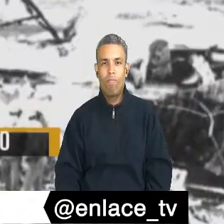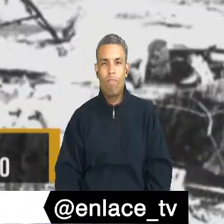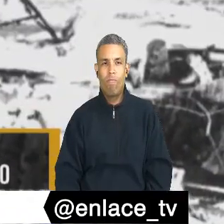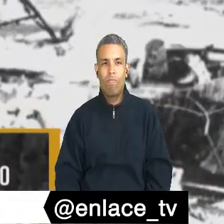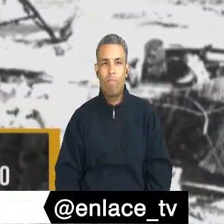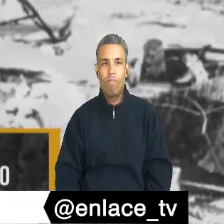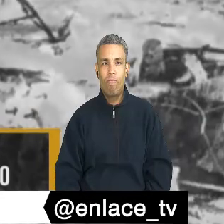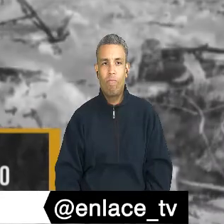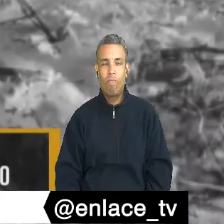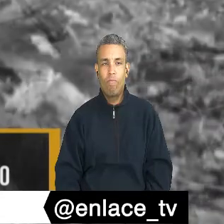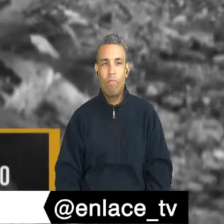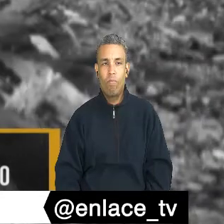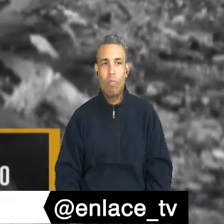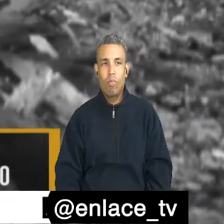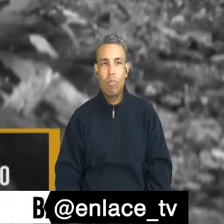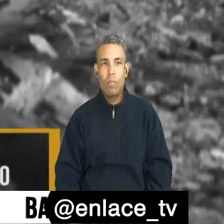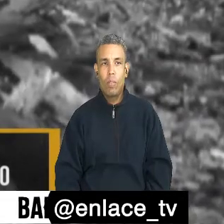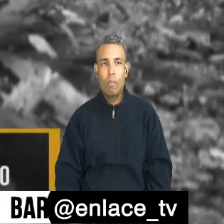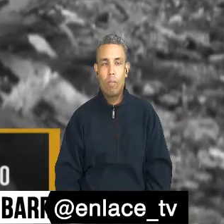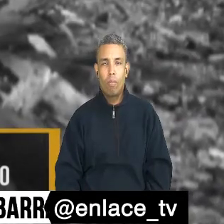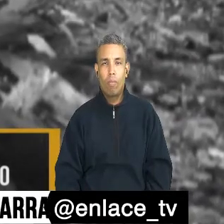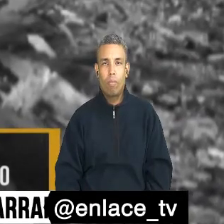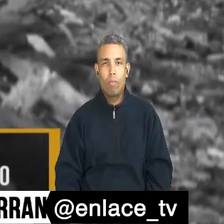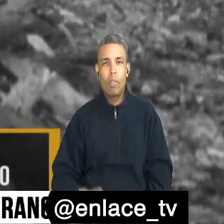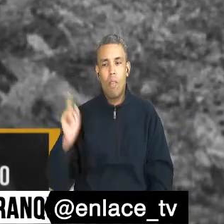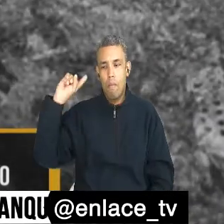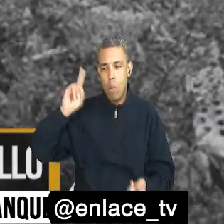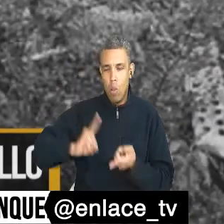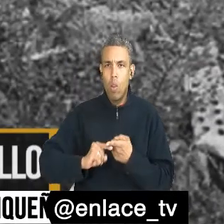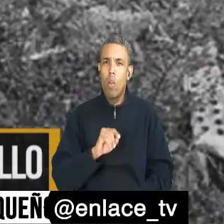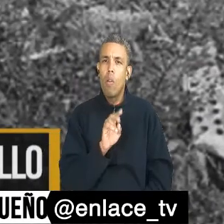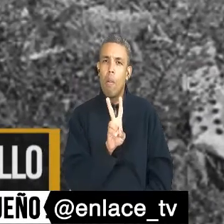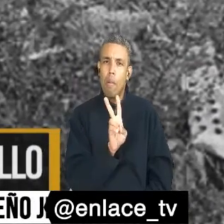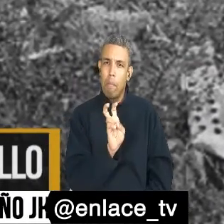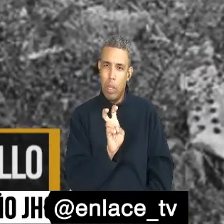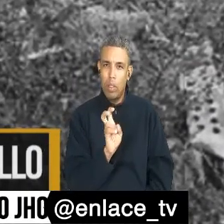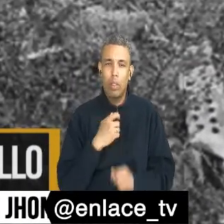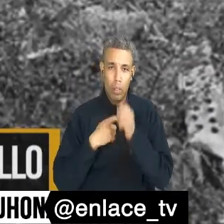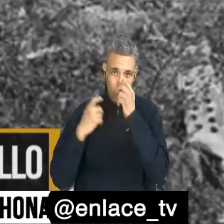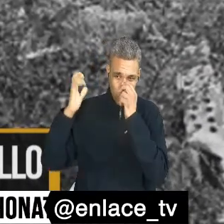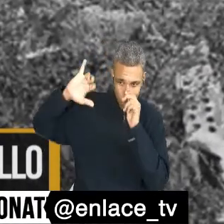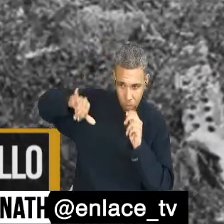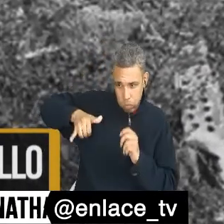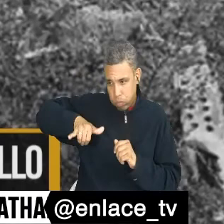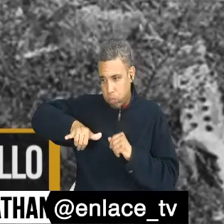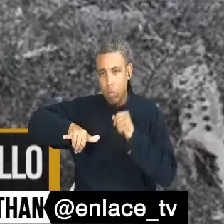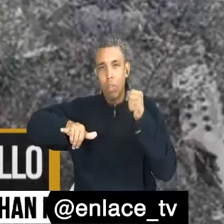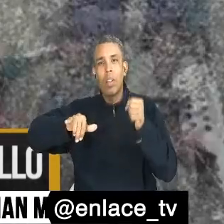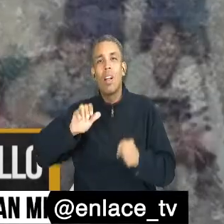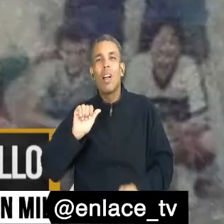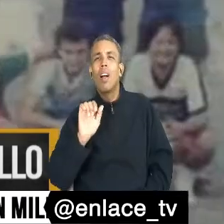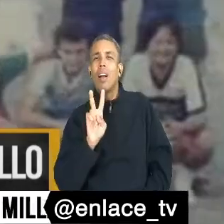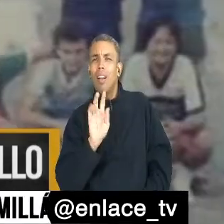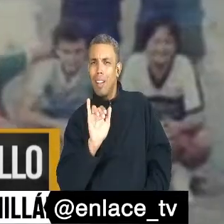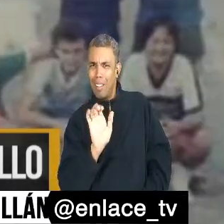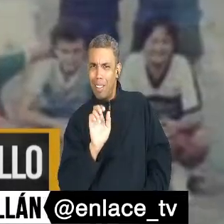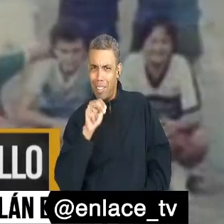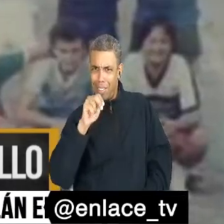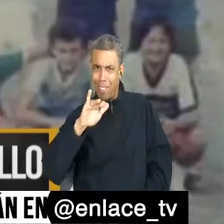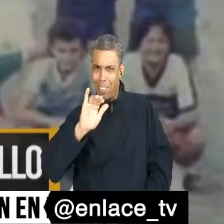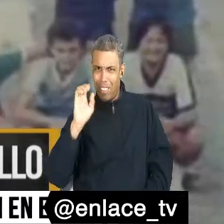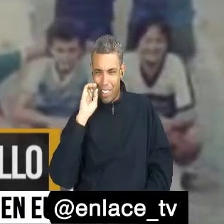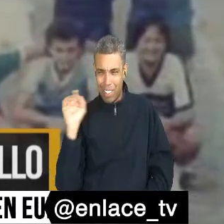29 años se cumplen este 17 de marzo de ocurrida la tragedia del avión de Avianca siniestrado en el Cerro del Espartillo en Cúcuta y en el que murió una